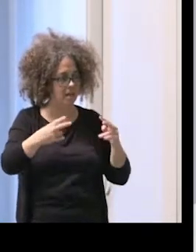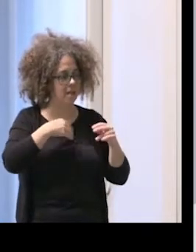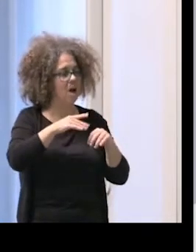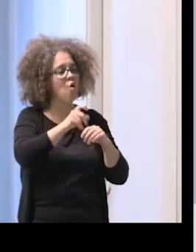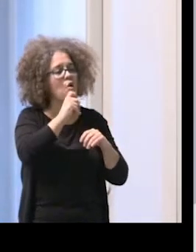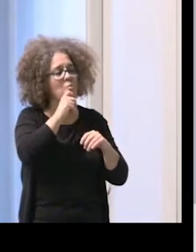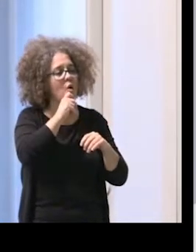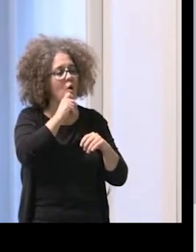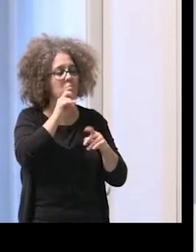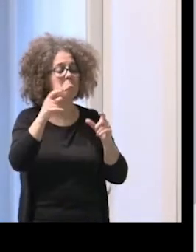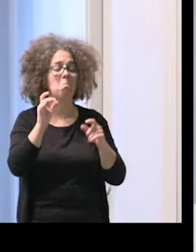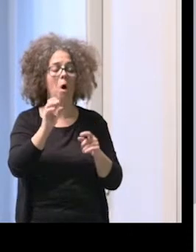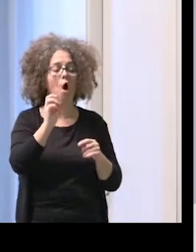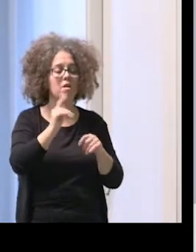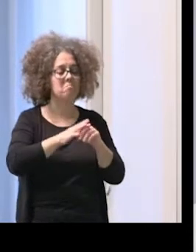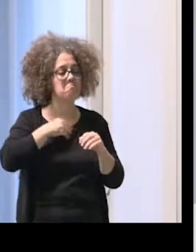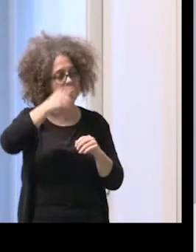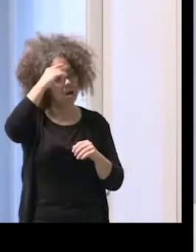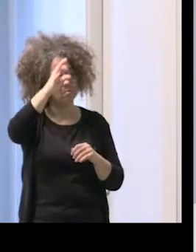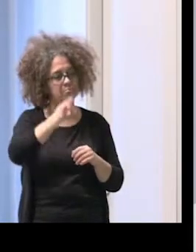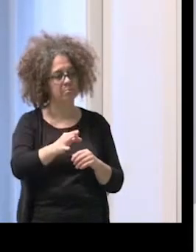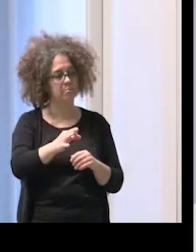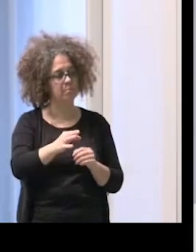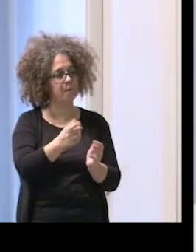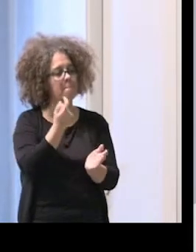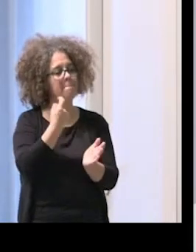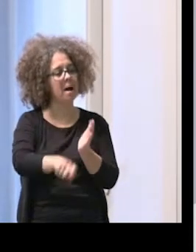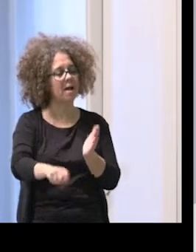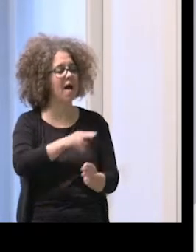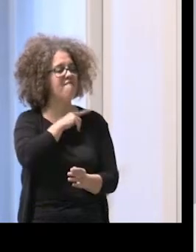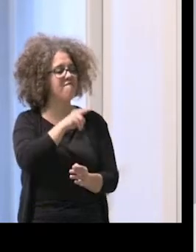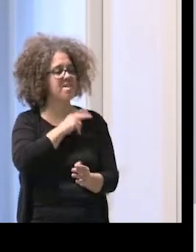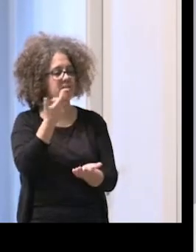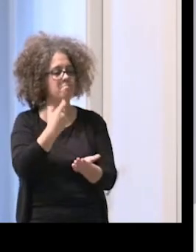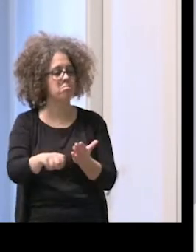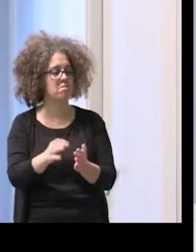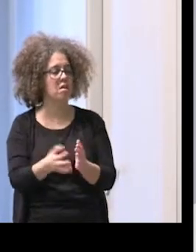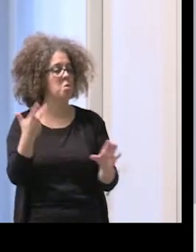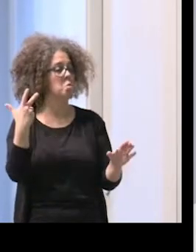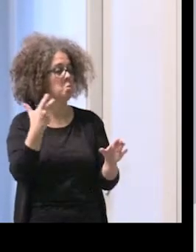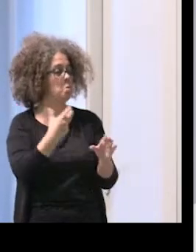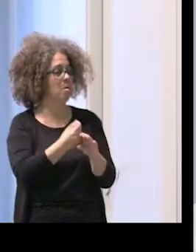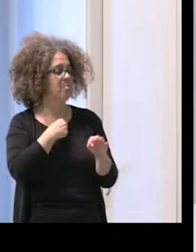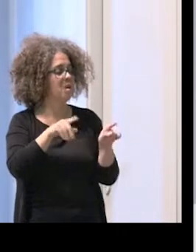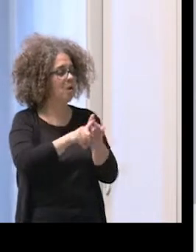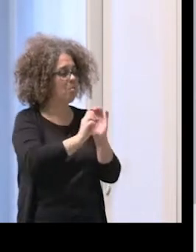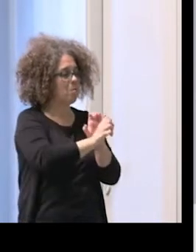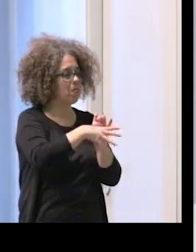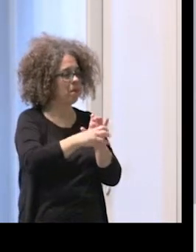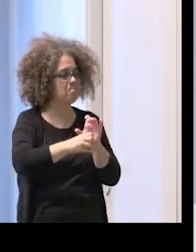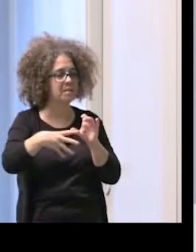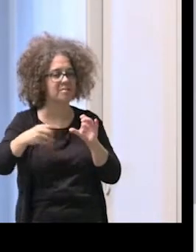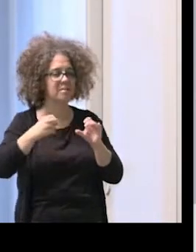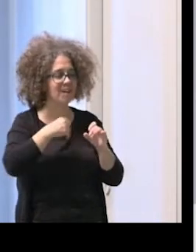fluorescente. Entonces, estas células acá que ven en verde tienen la misma proteína que usan las medusas en los